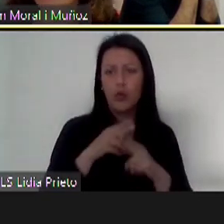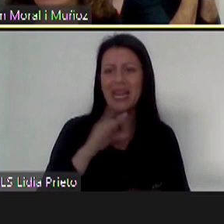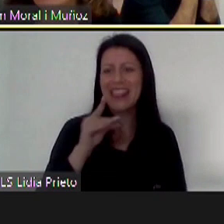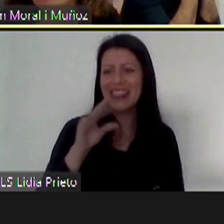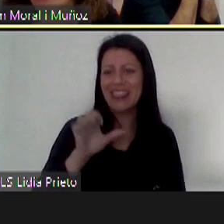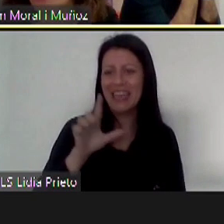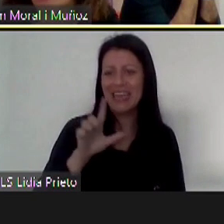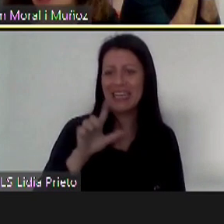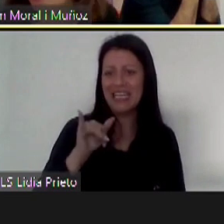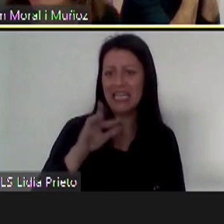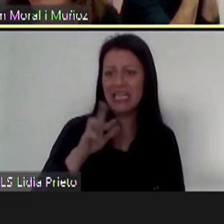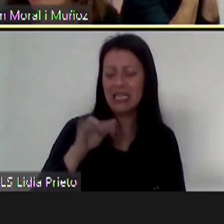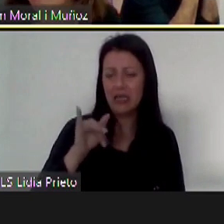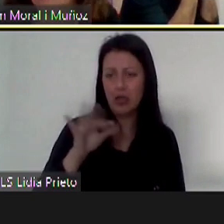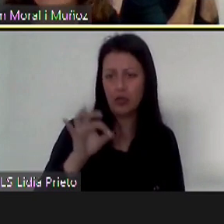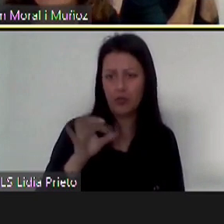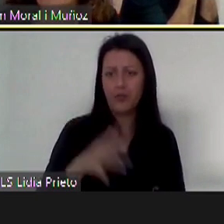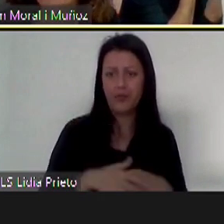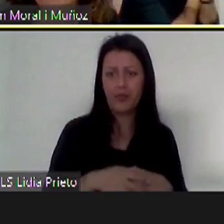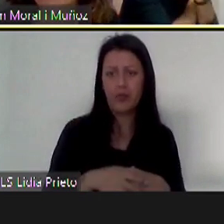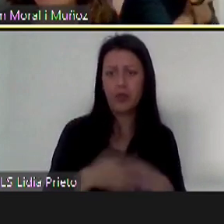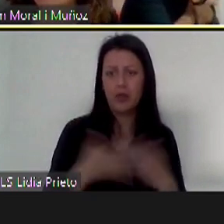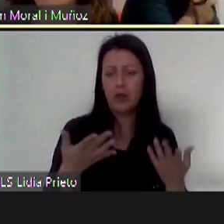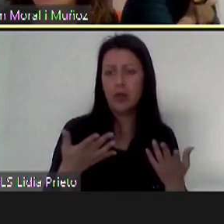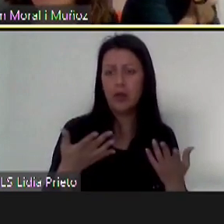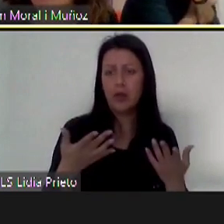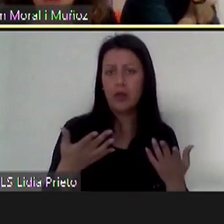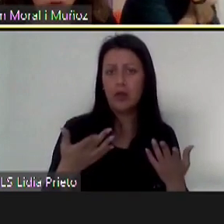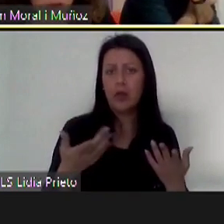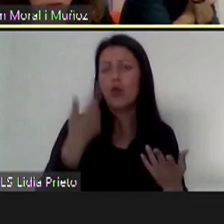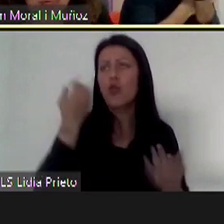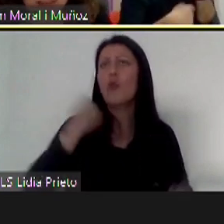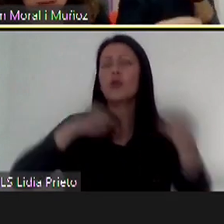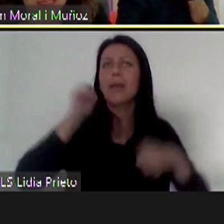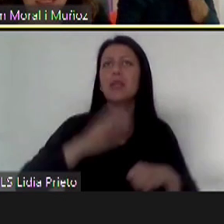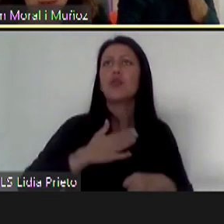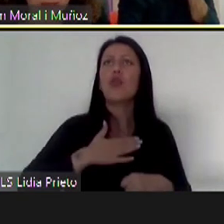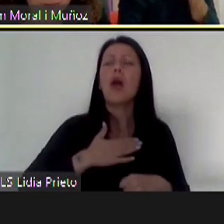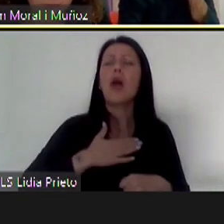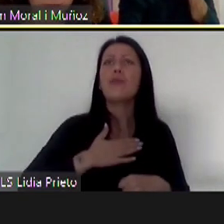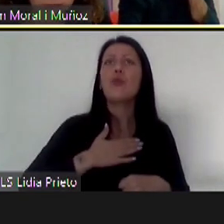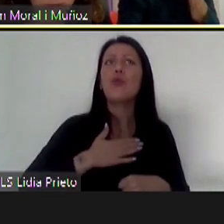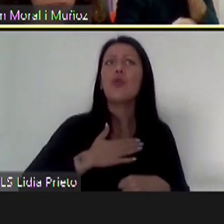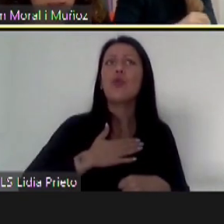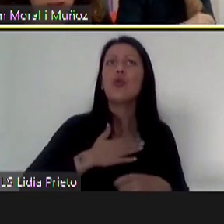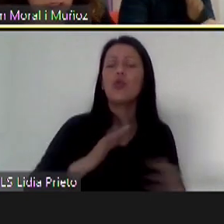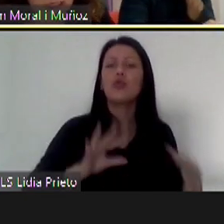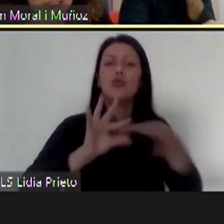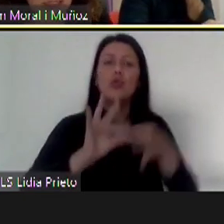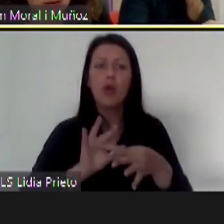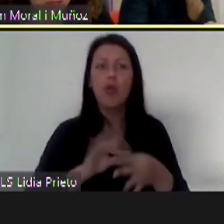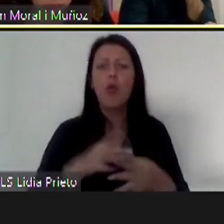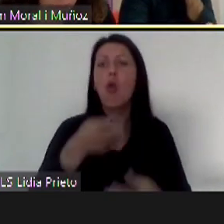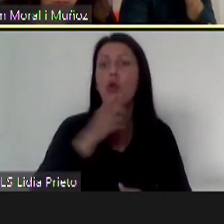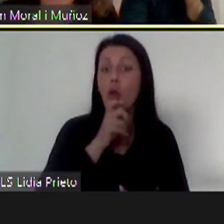ese momento, creo que podemos dudar de cómo sería nuestro comportamiento más adecuado.